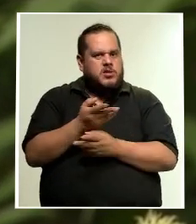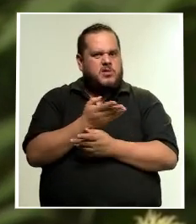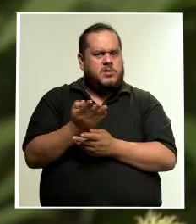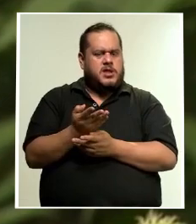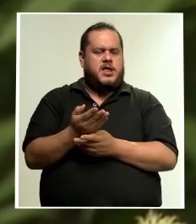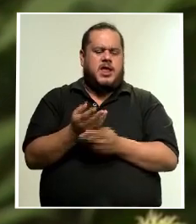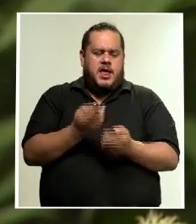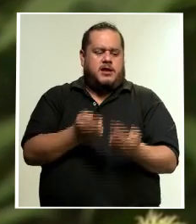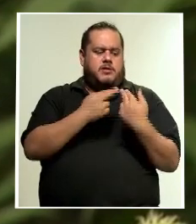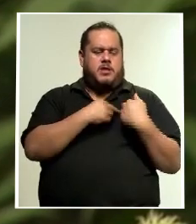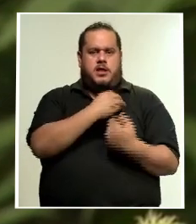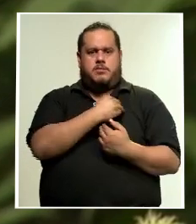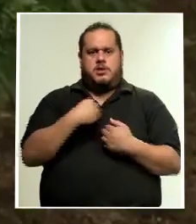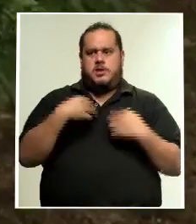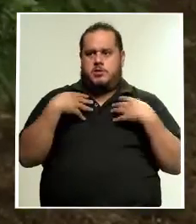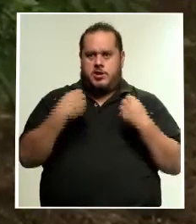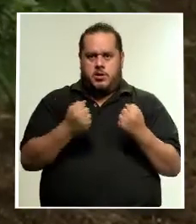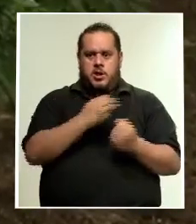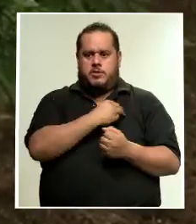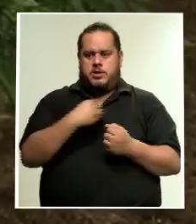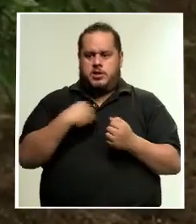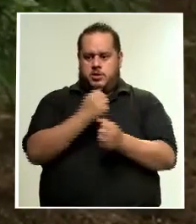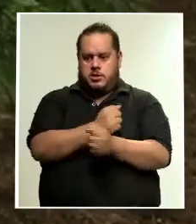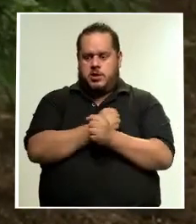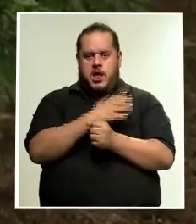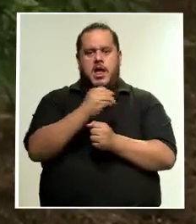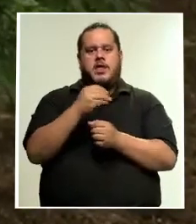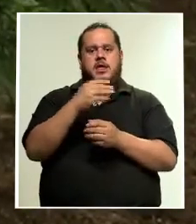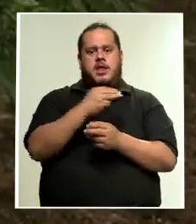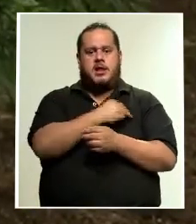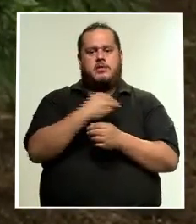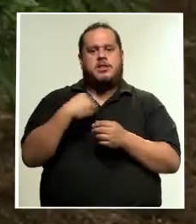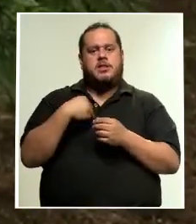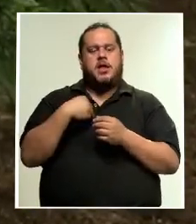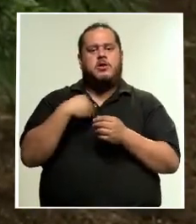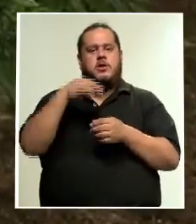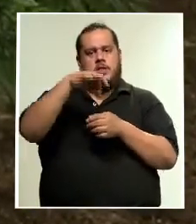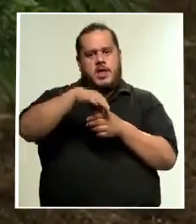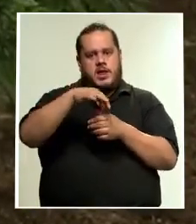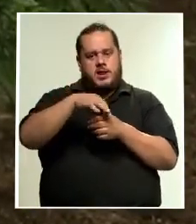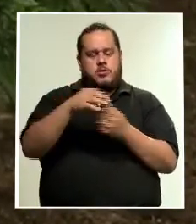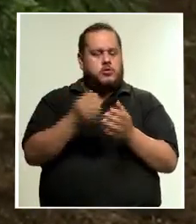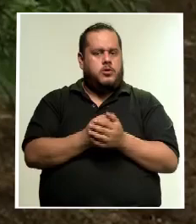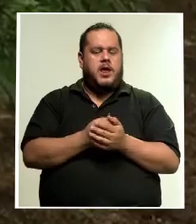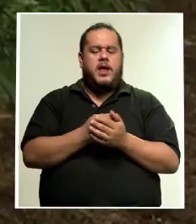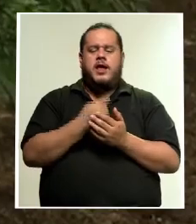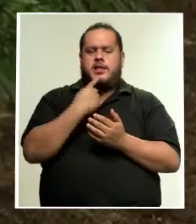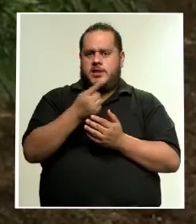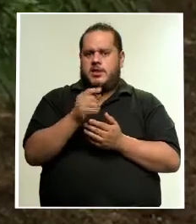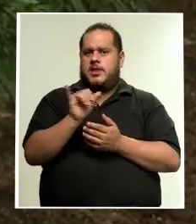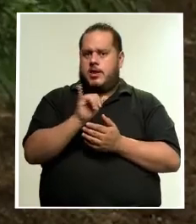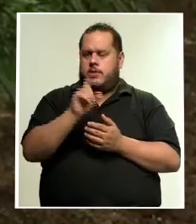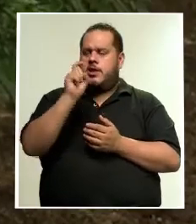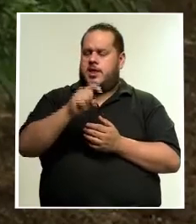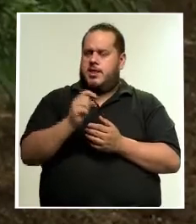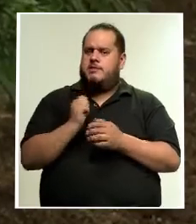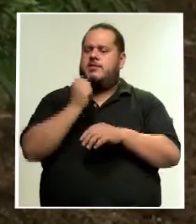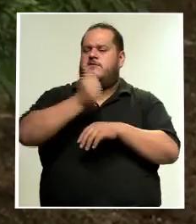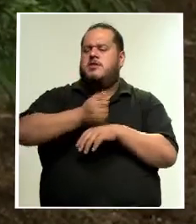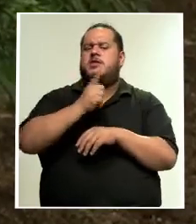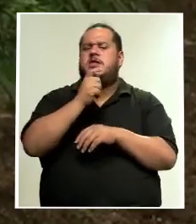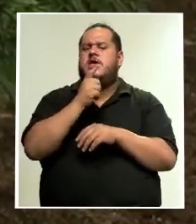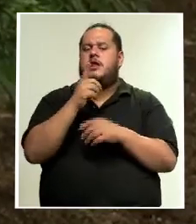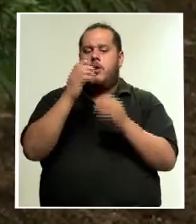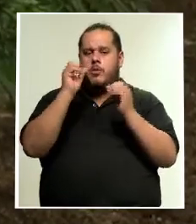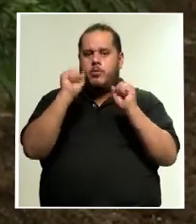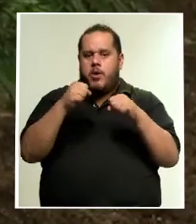cargo del Ministerio de Salud, el Ministerio de Seguridad y el de Agricultura. Además, Borio explicó que también debe definirse quiénes pueden